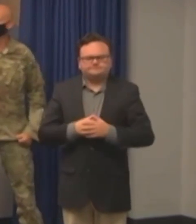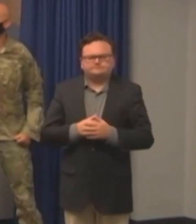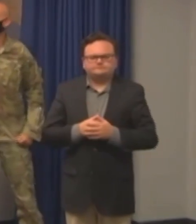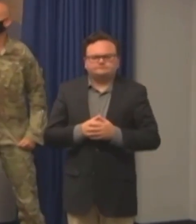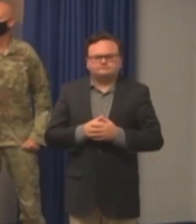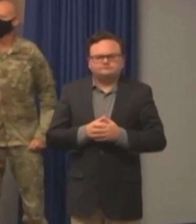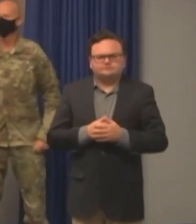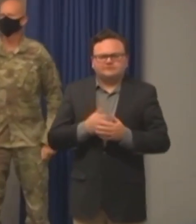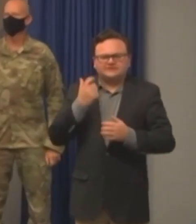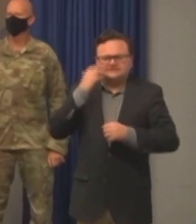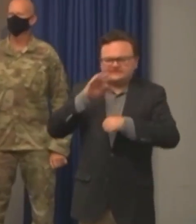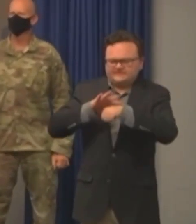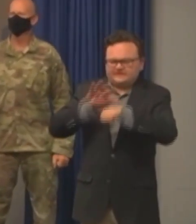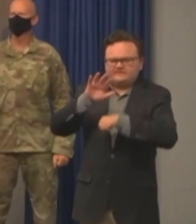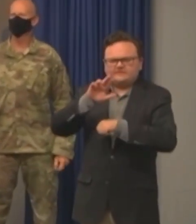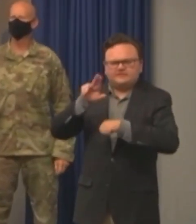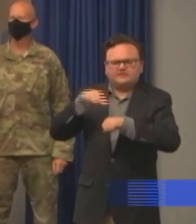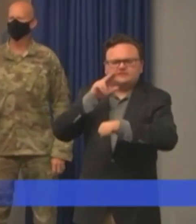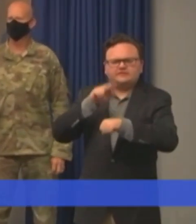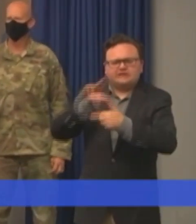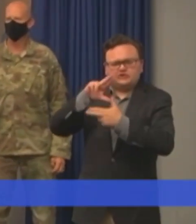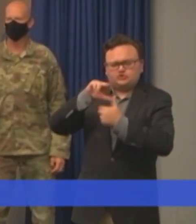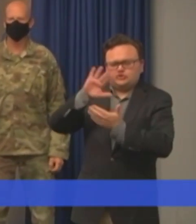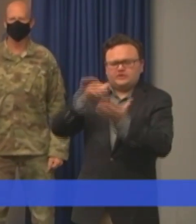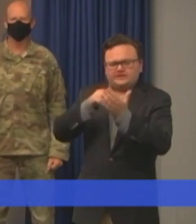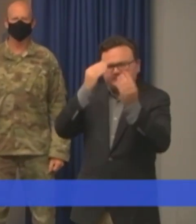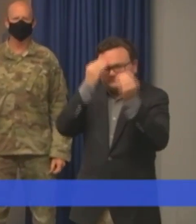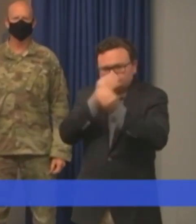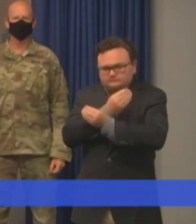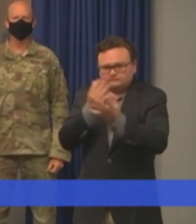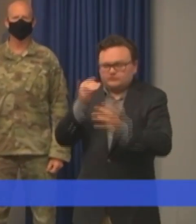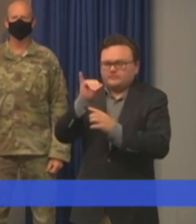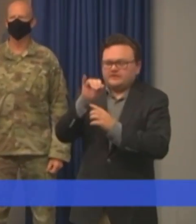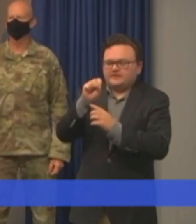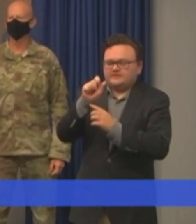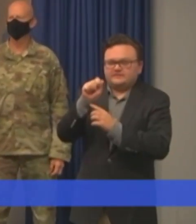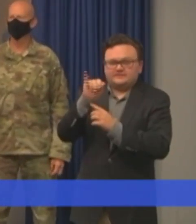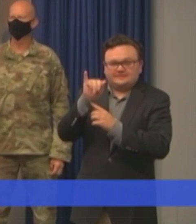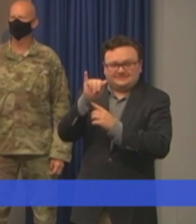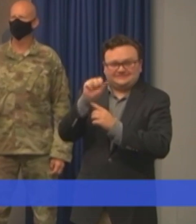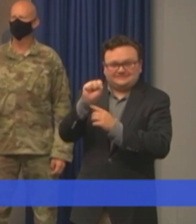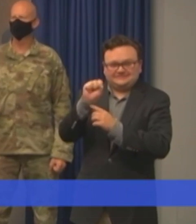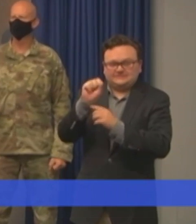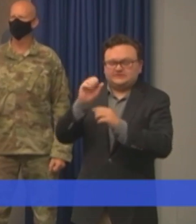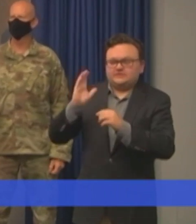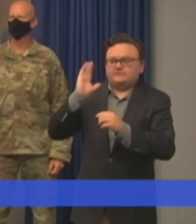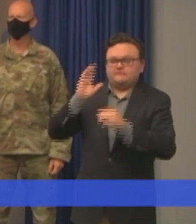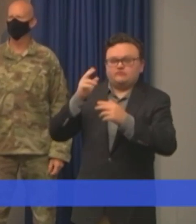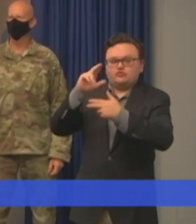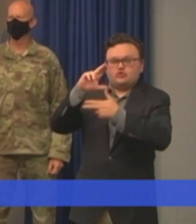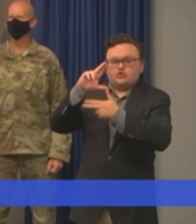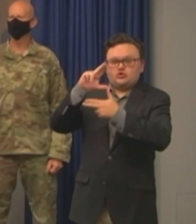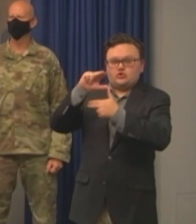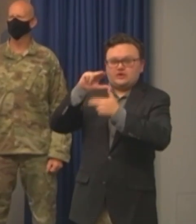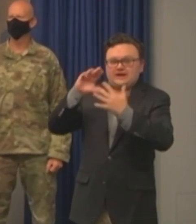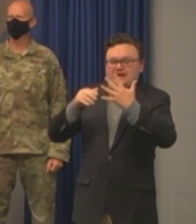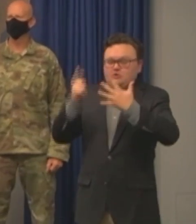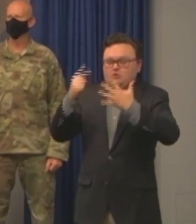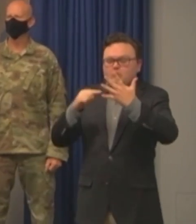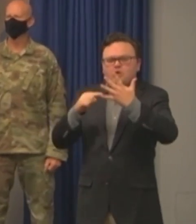también nosotros teníamos en el mapa. Ronald González también destacó que en 2021 la tricolor tendrá